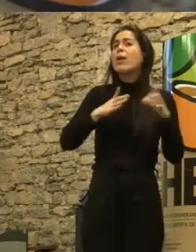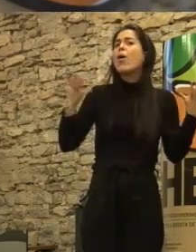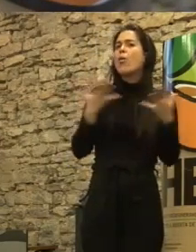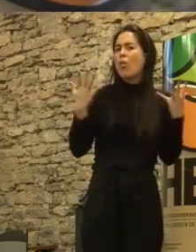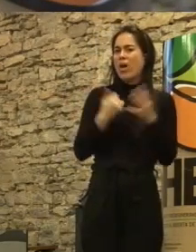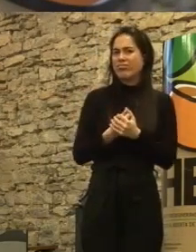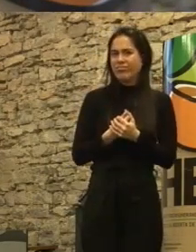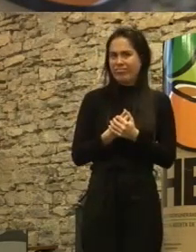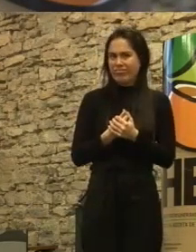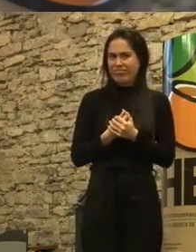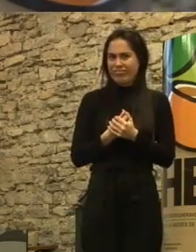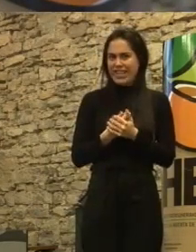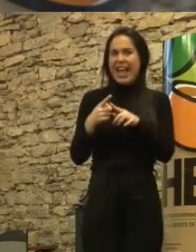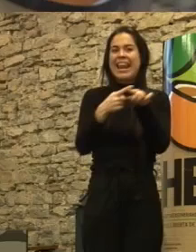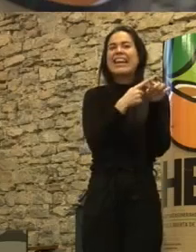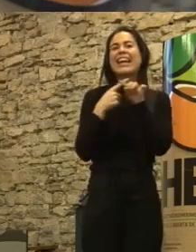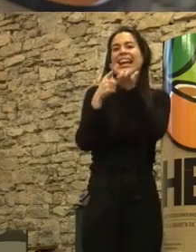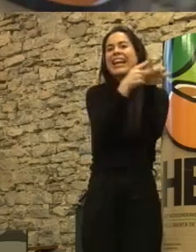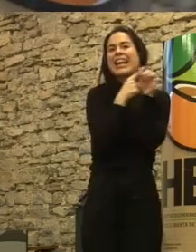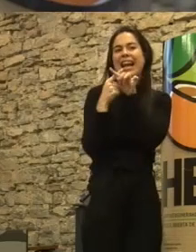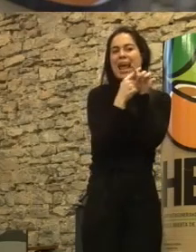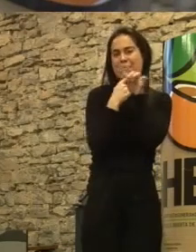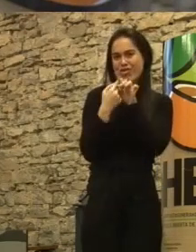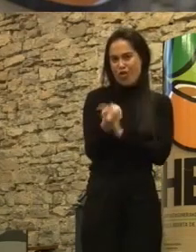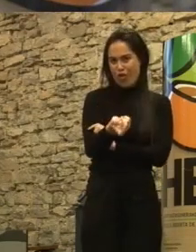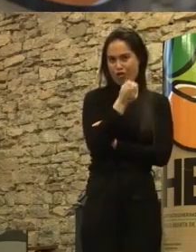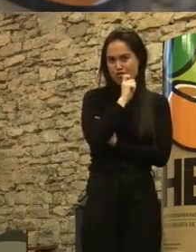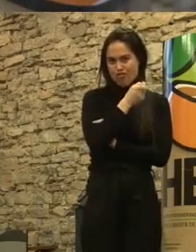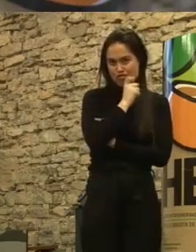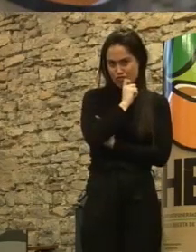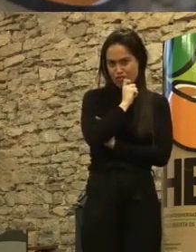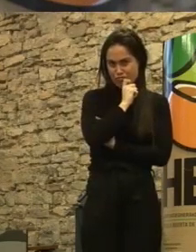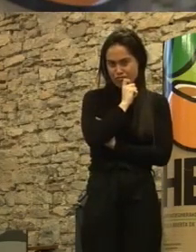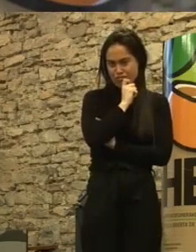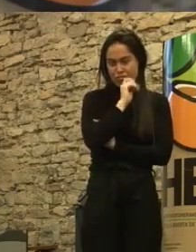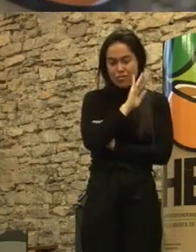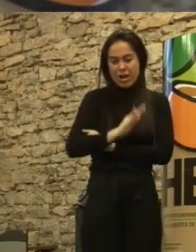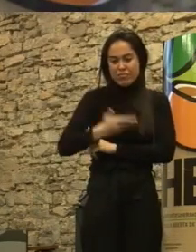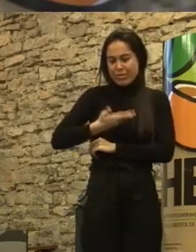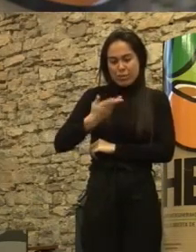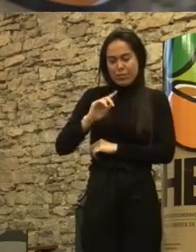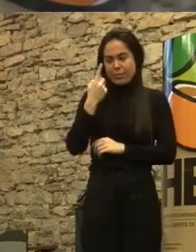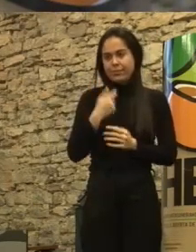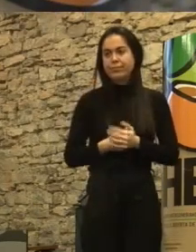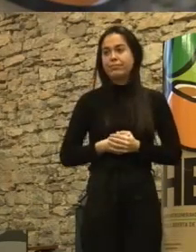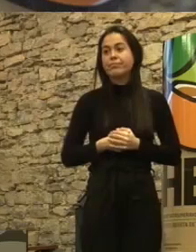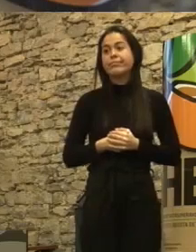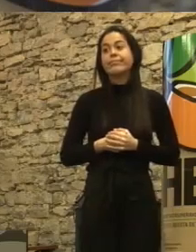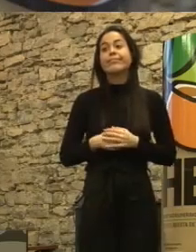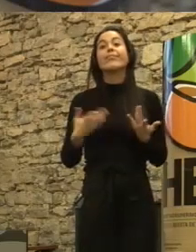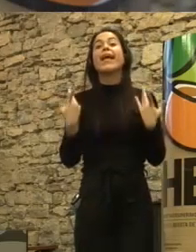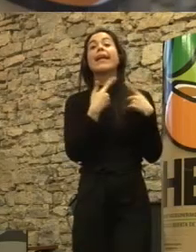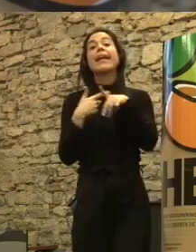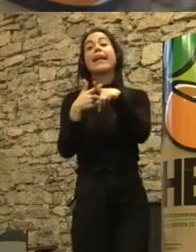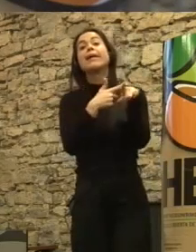se hace el reparto de la riqueza. Es una cuestión de reparto, porque este es el sistema que tenemos, es un sistema de reparto. ¿Qué pasa con el